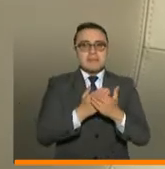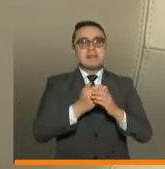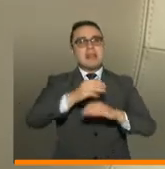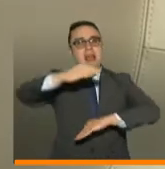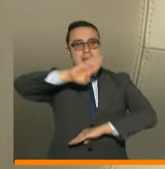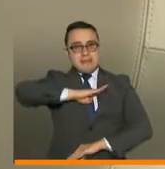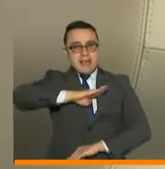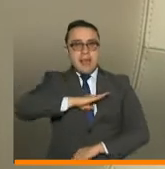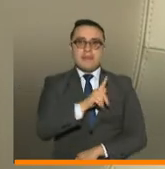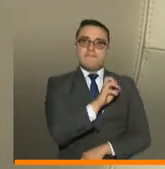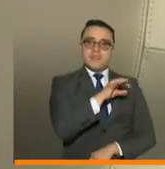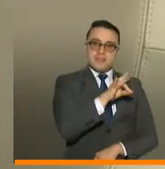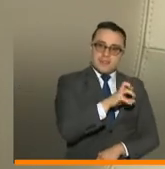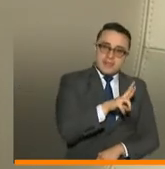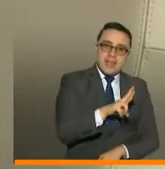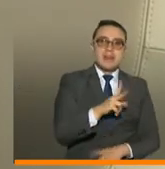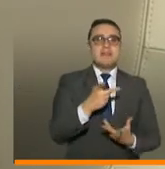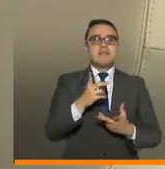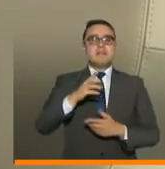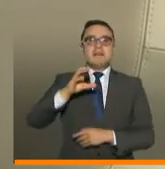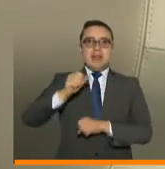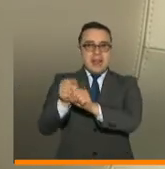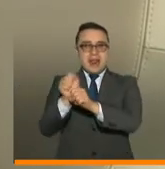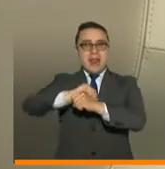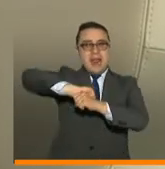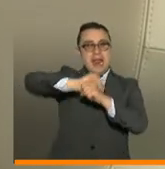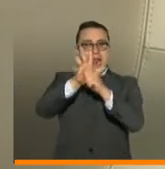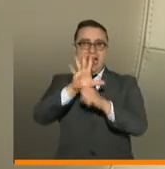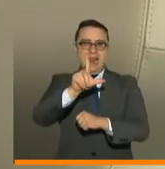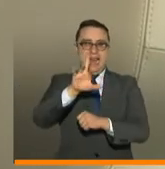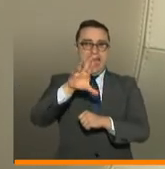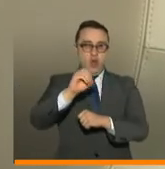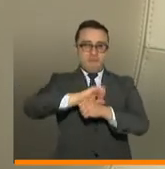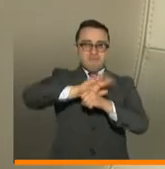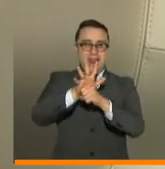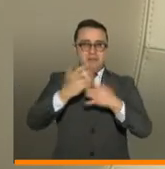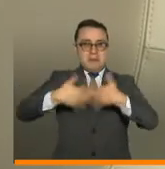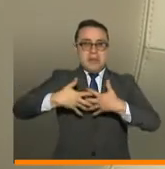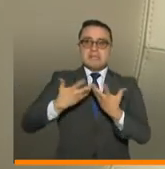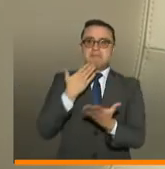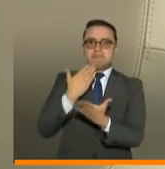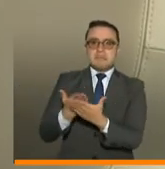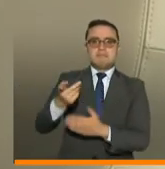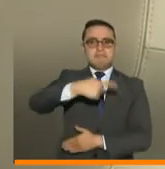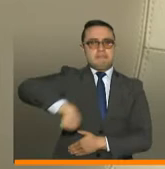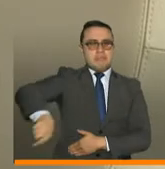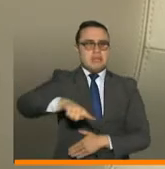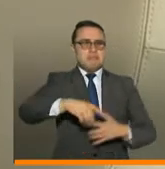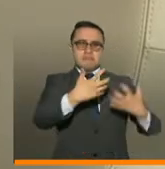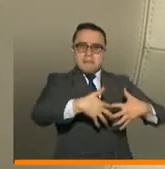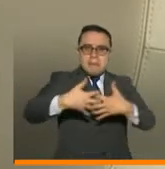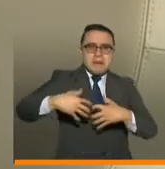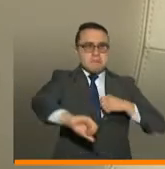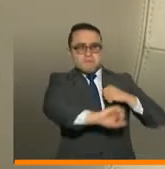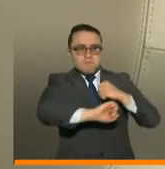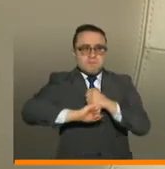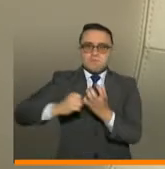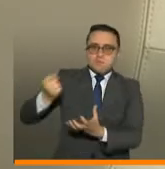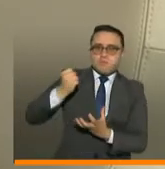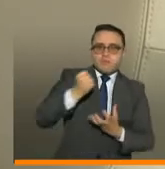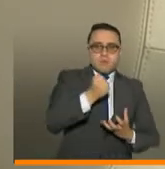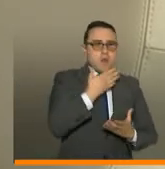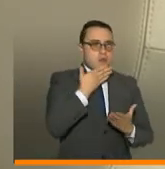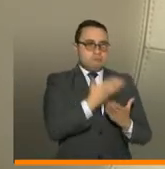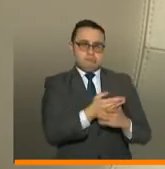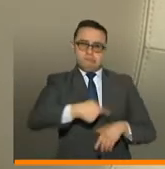BID, a Claro, a los donantes y recursos del Ministerio de Educación. Permanentemente en este espacio de Prevención Acción estaremos contando los avances. Y